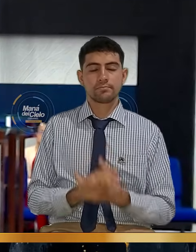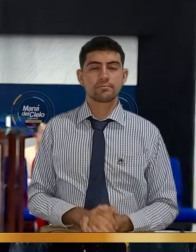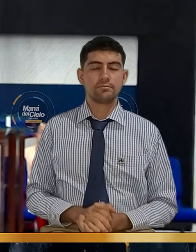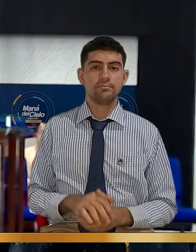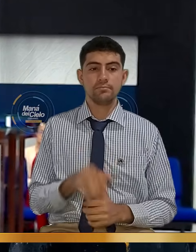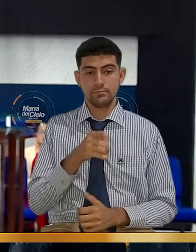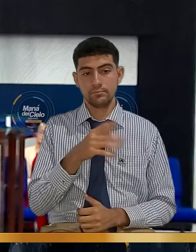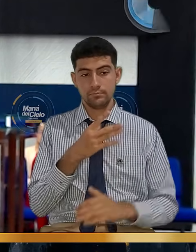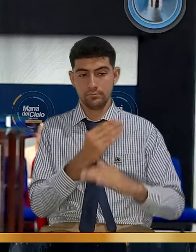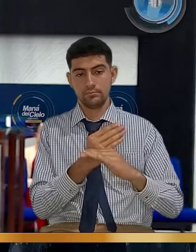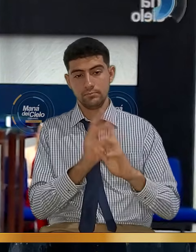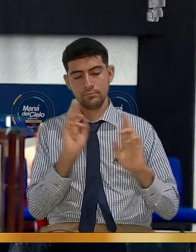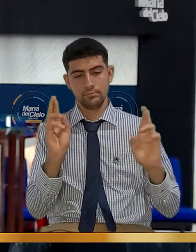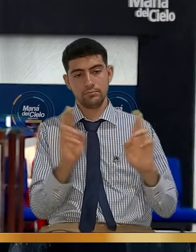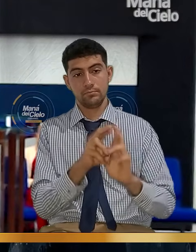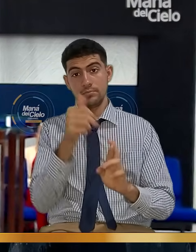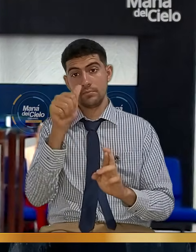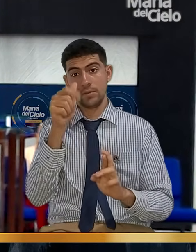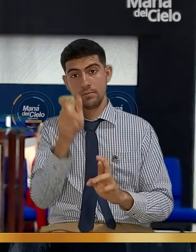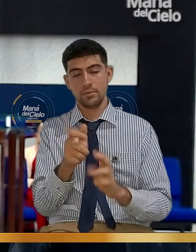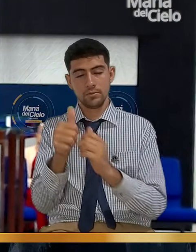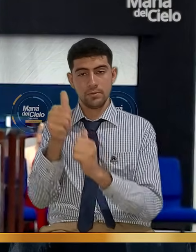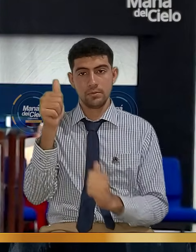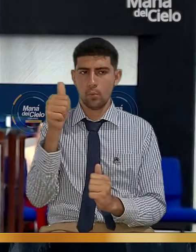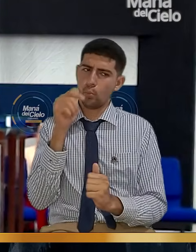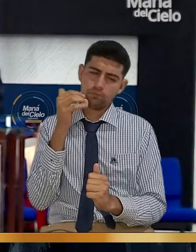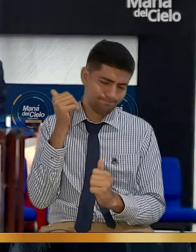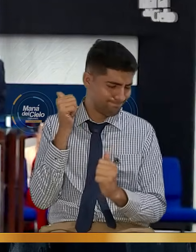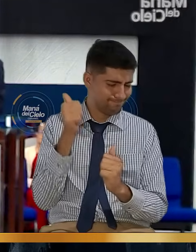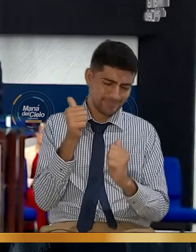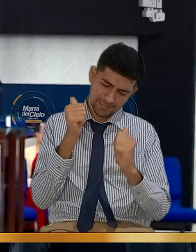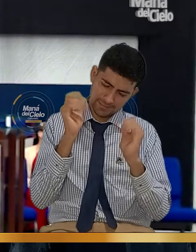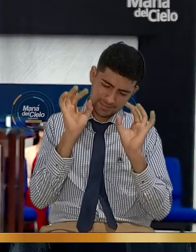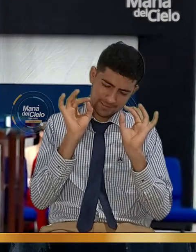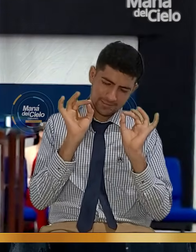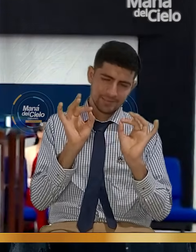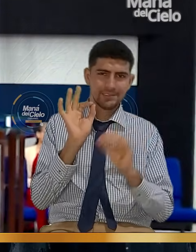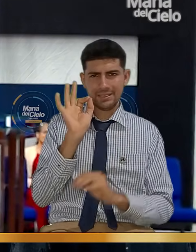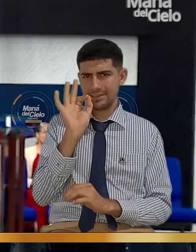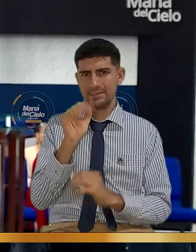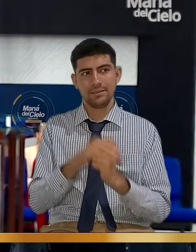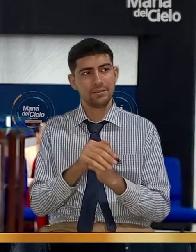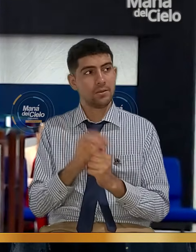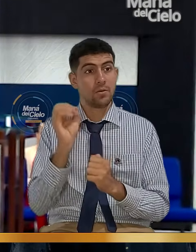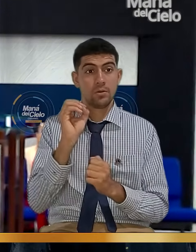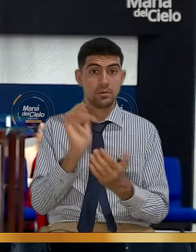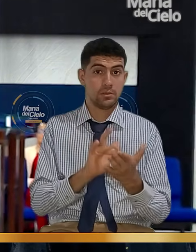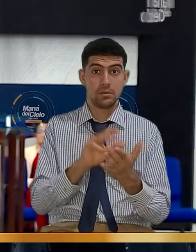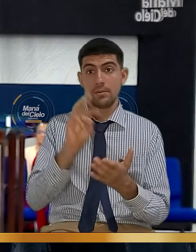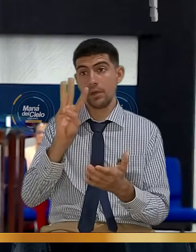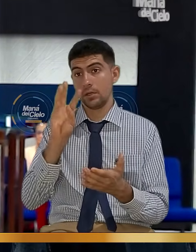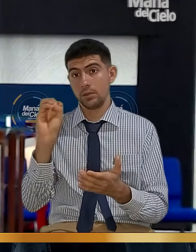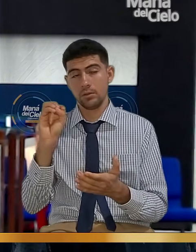Entonces, hermanos, ayúdenme a orar. Porque si hay a la segunda de Florida el miércoles, van 10 apartados, será